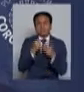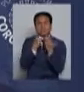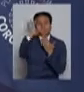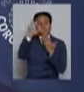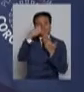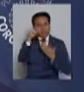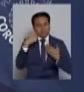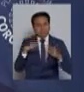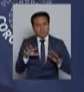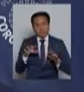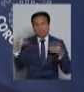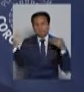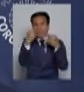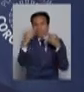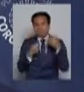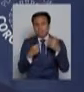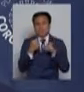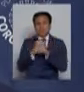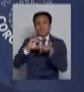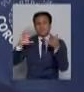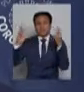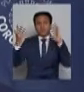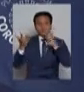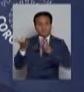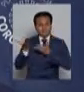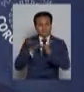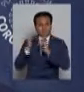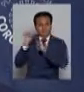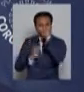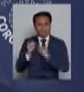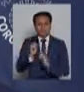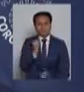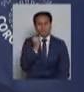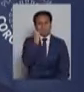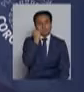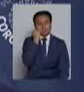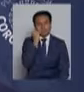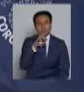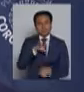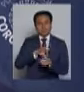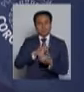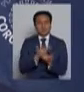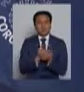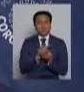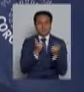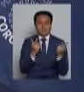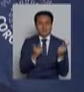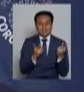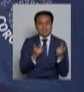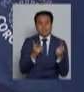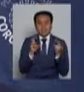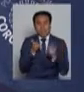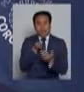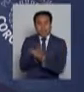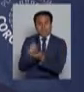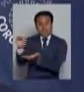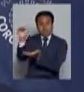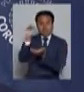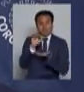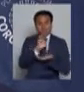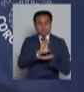validados de los distintos proveedores en el mundo por el Instituto de Salud Pública, tanto para las adquisiciones que